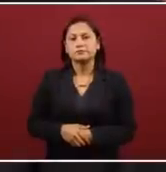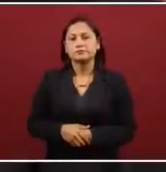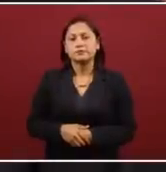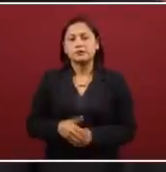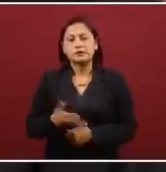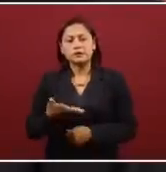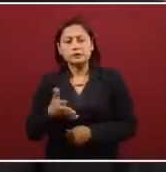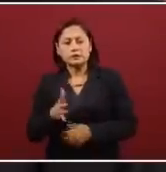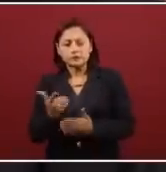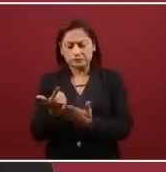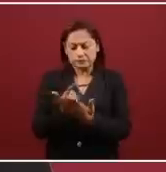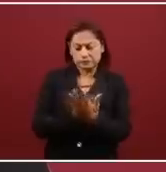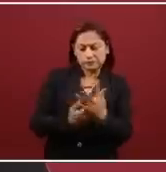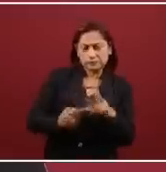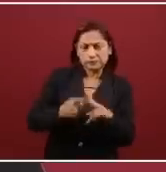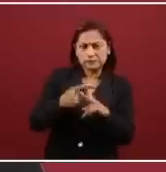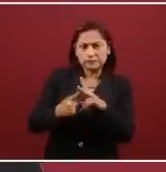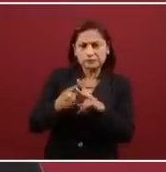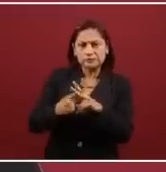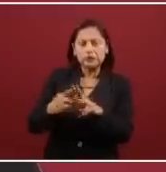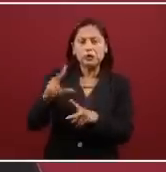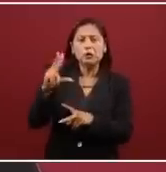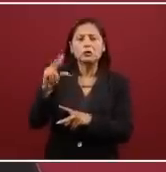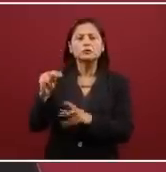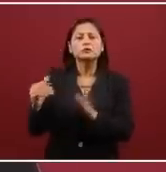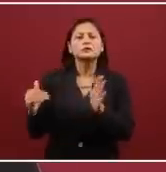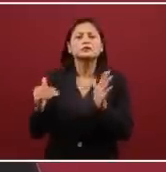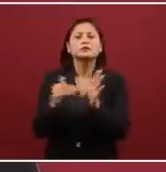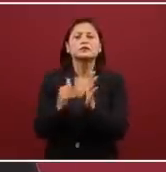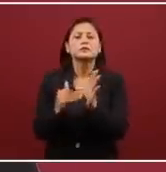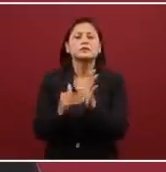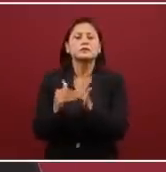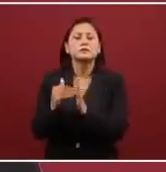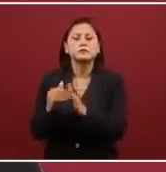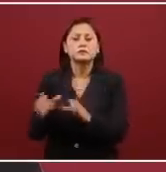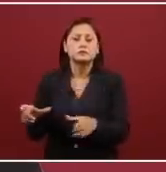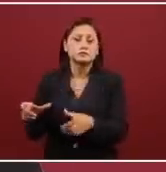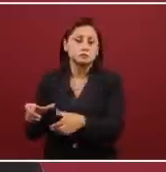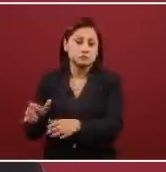80 mil millones, no 300 mil.